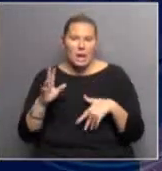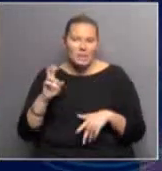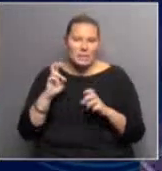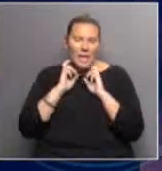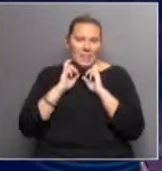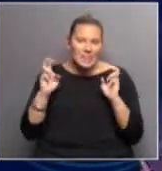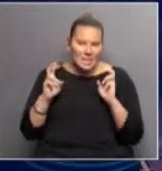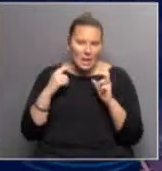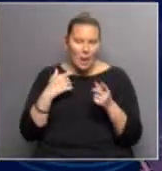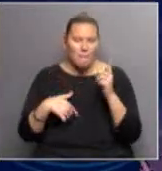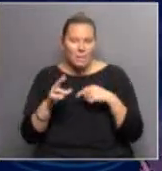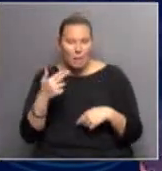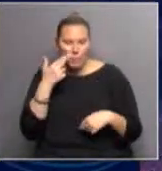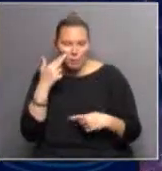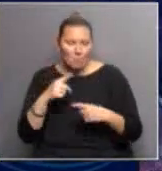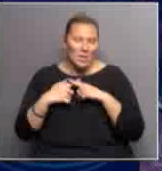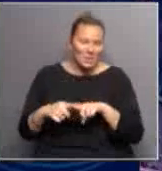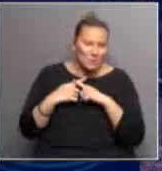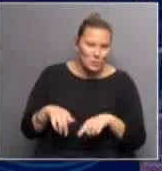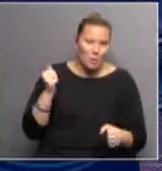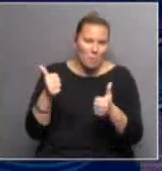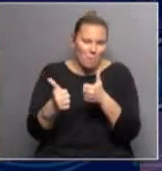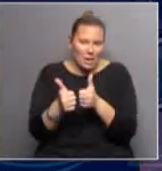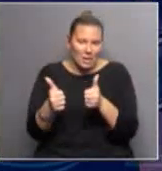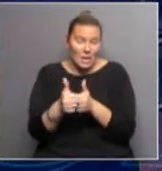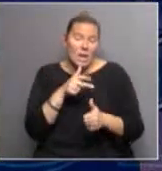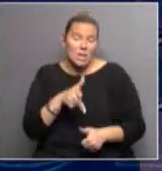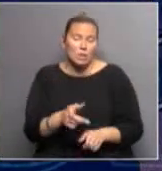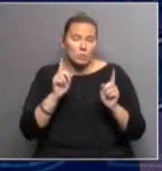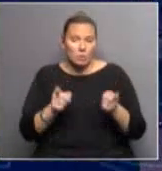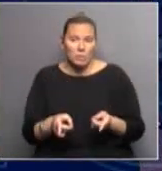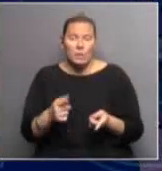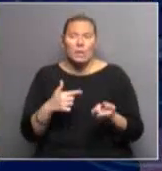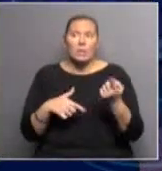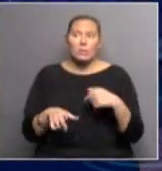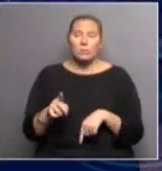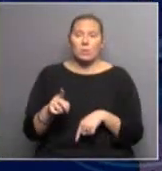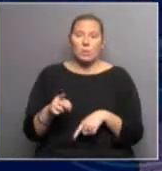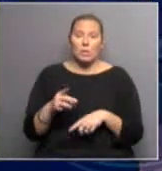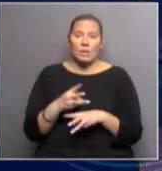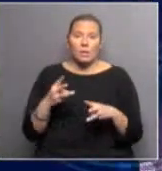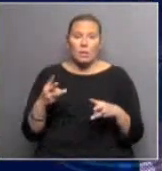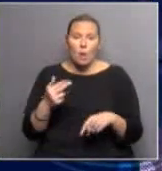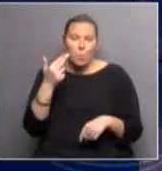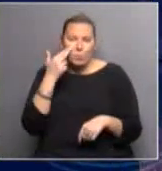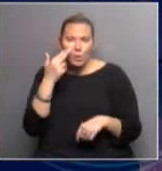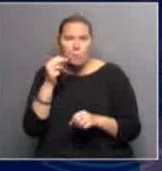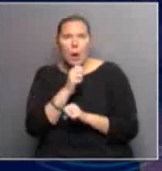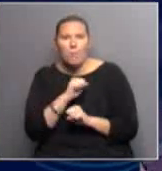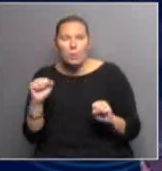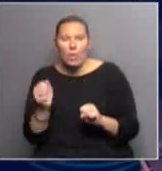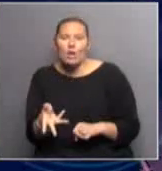tensión y fricción con sus parejas, hijos e hijas, y como por lo general hay una dificultad como para poder manejar